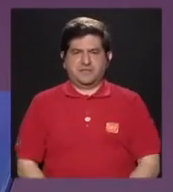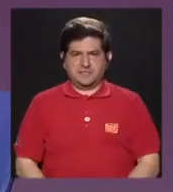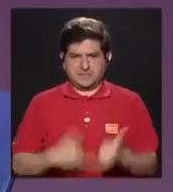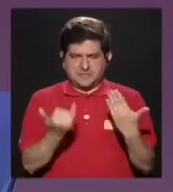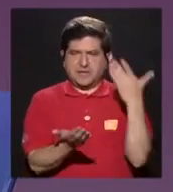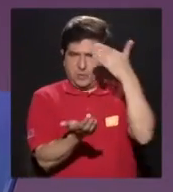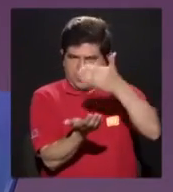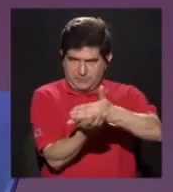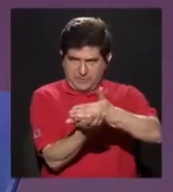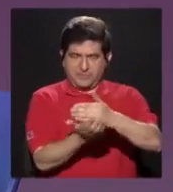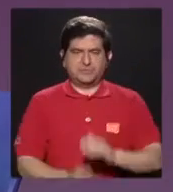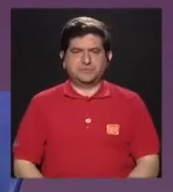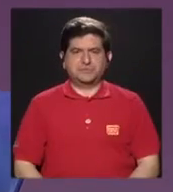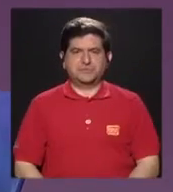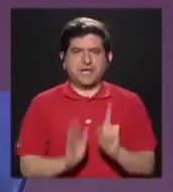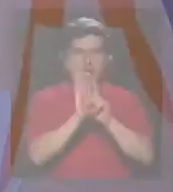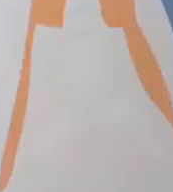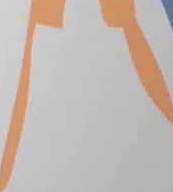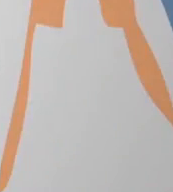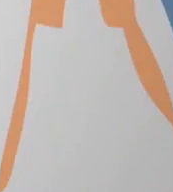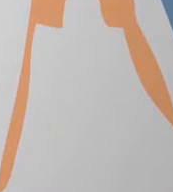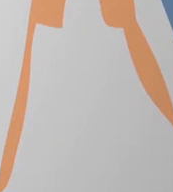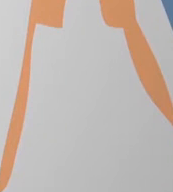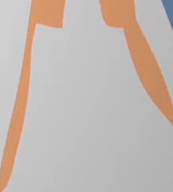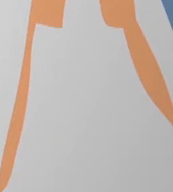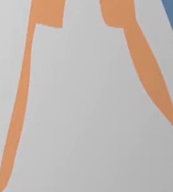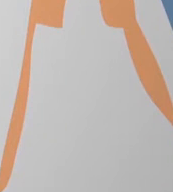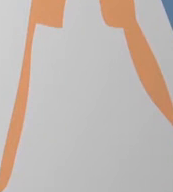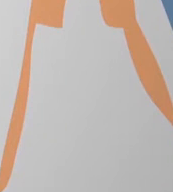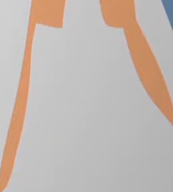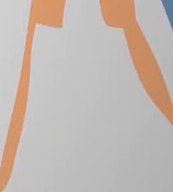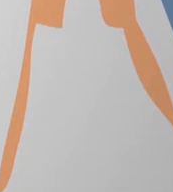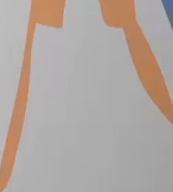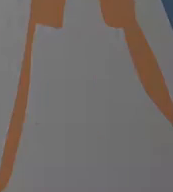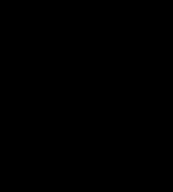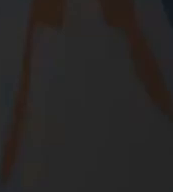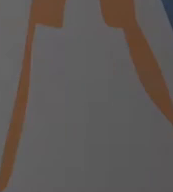un corte y en unos segundos estamos de riqueza